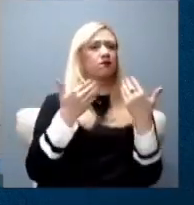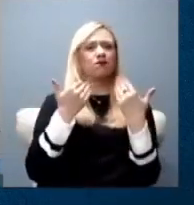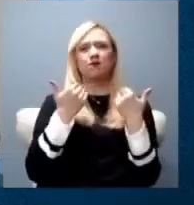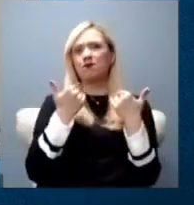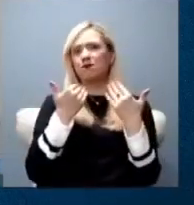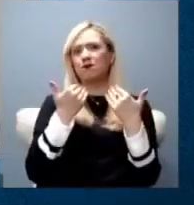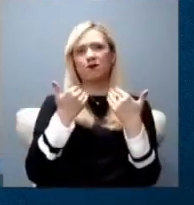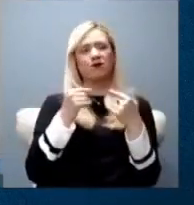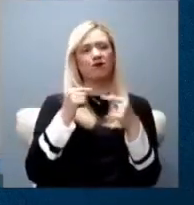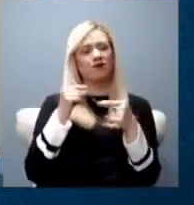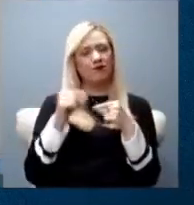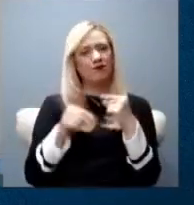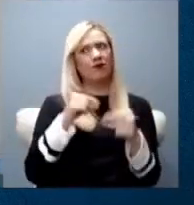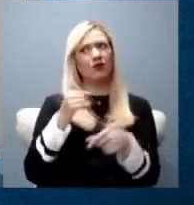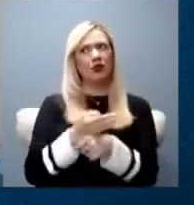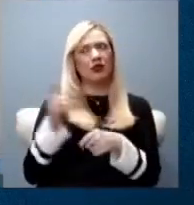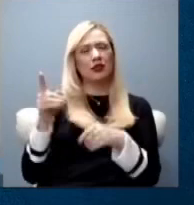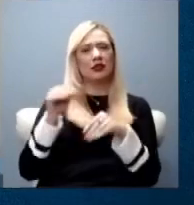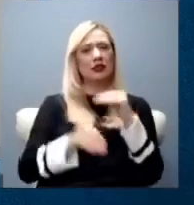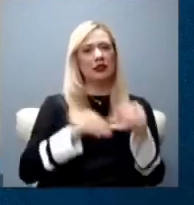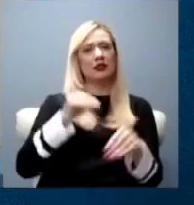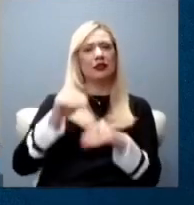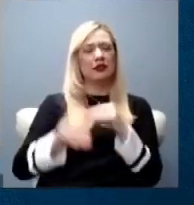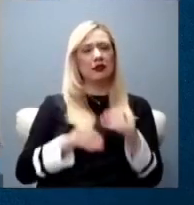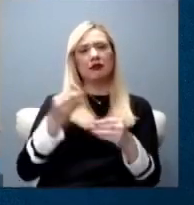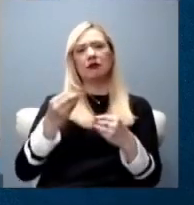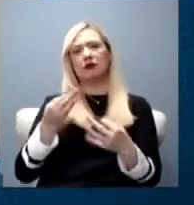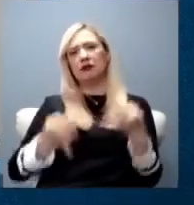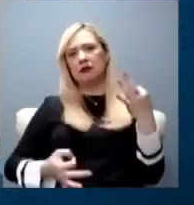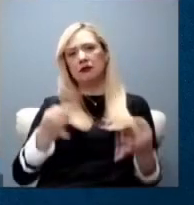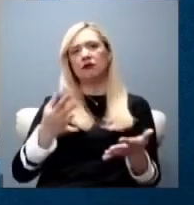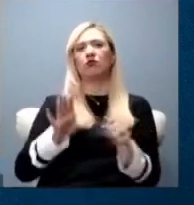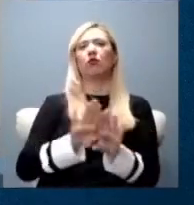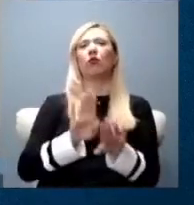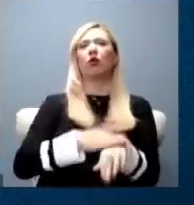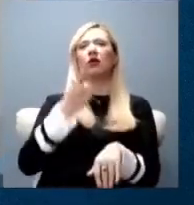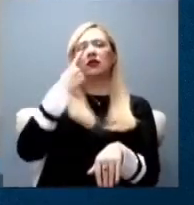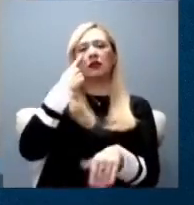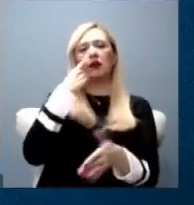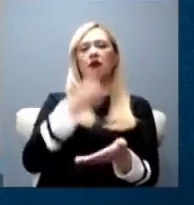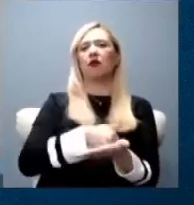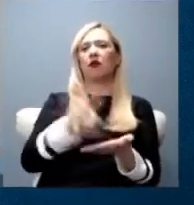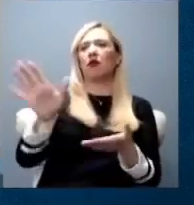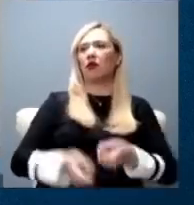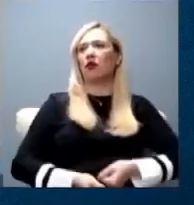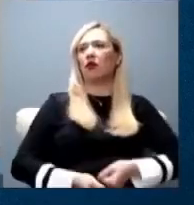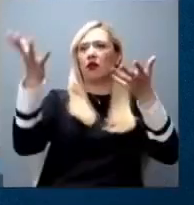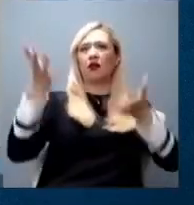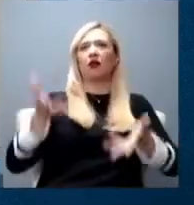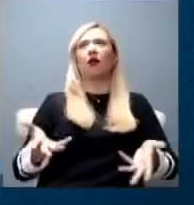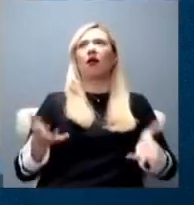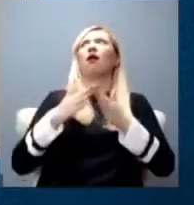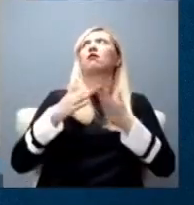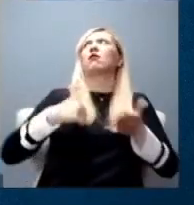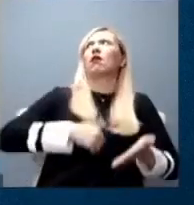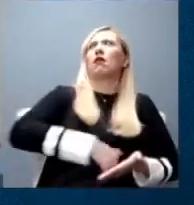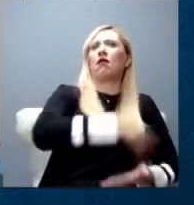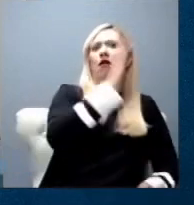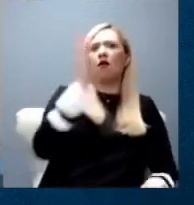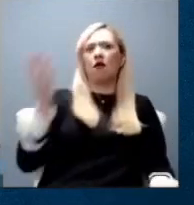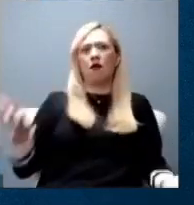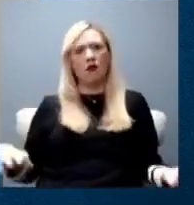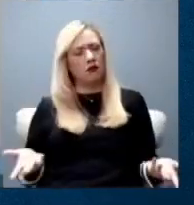y genera en la actualidad numerosos procesos, tanto de desalojos como de reivindicación que tienen que llevar adelante las comunidades indígenas. Es